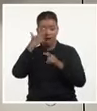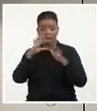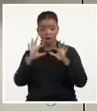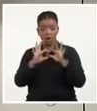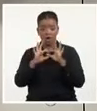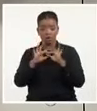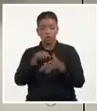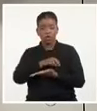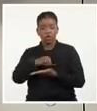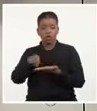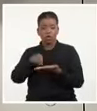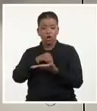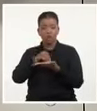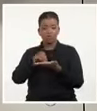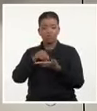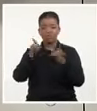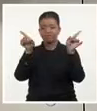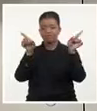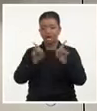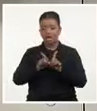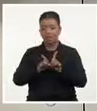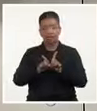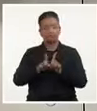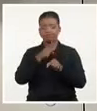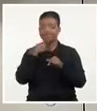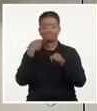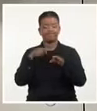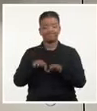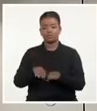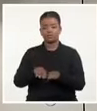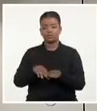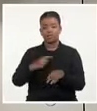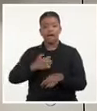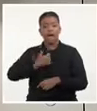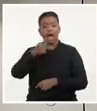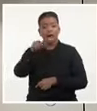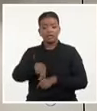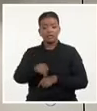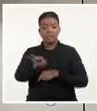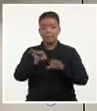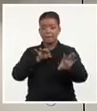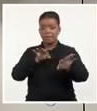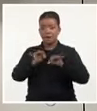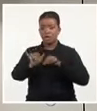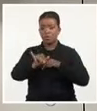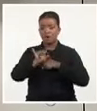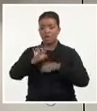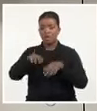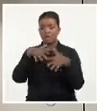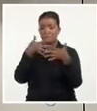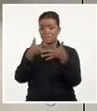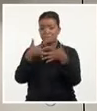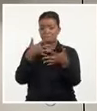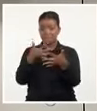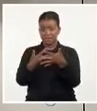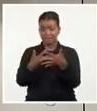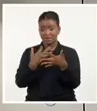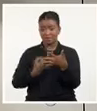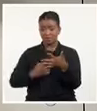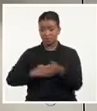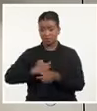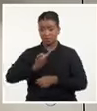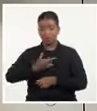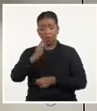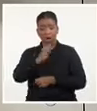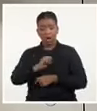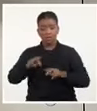en el anfiteatro de Varadero. Tanto los artistas convocados como las empresas Palmares y Artex,